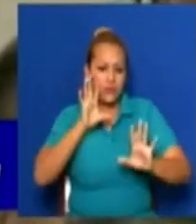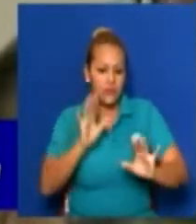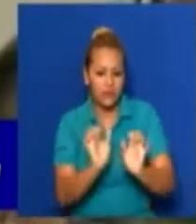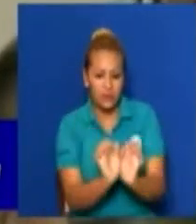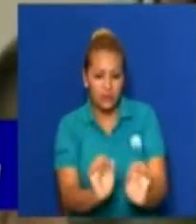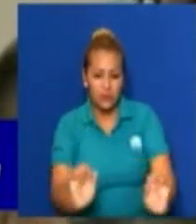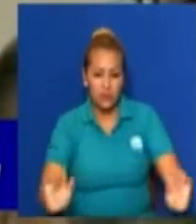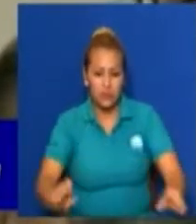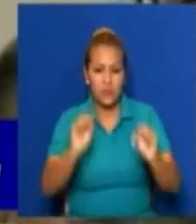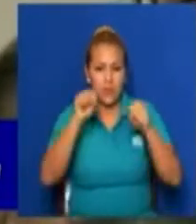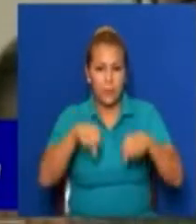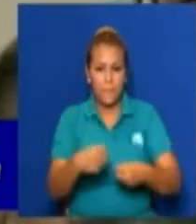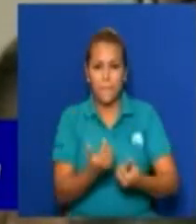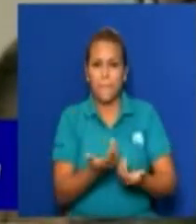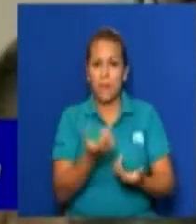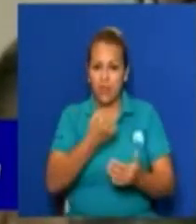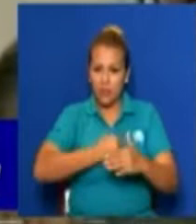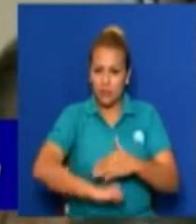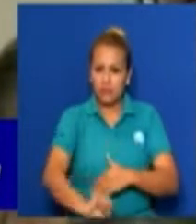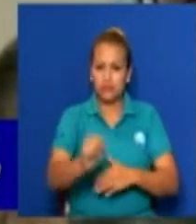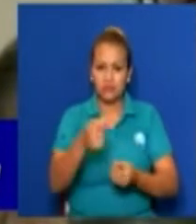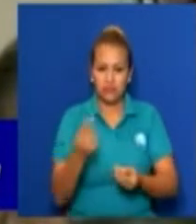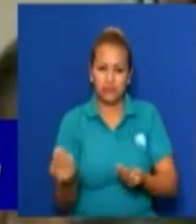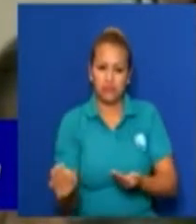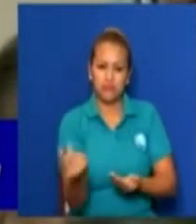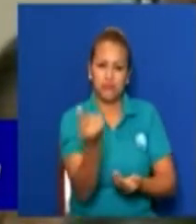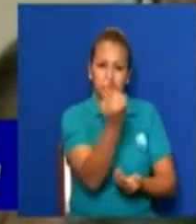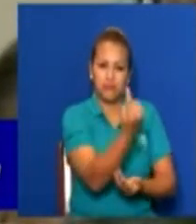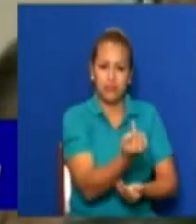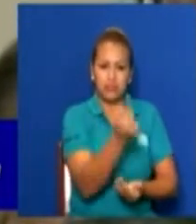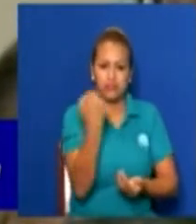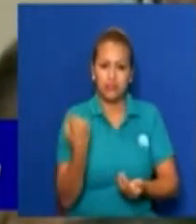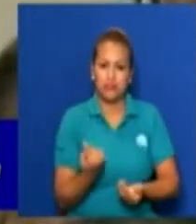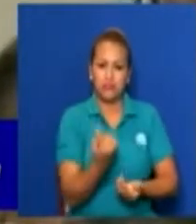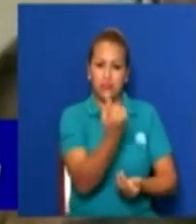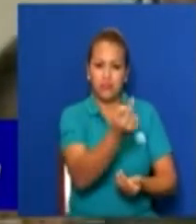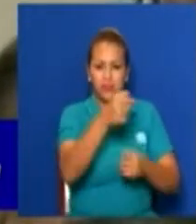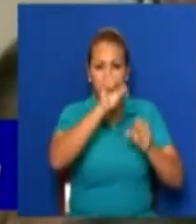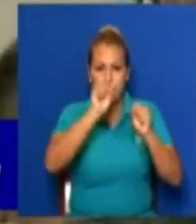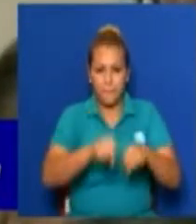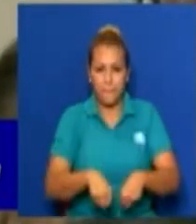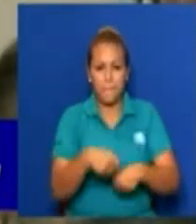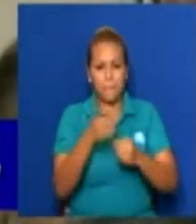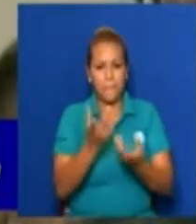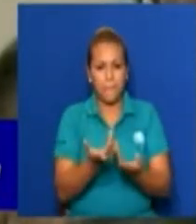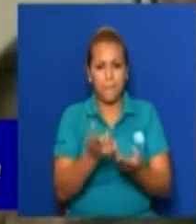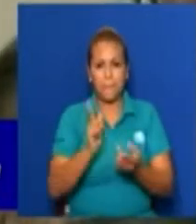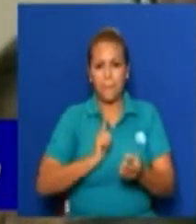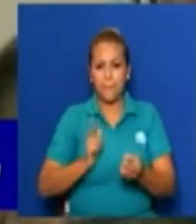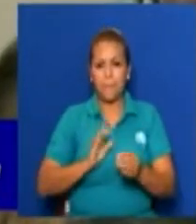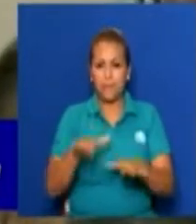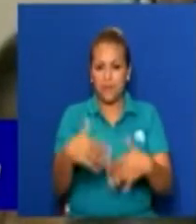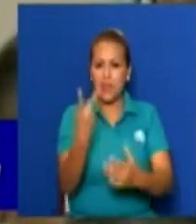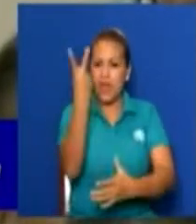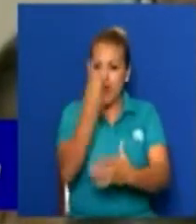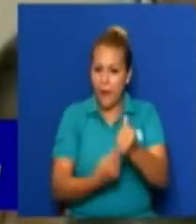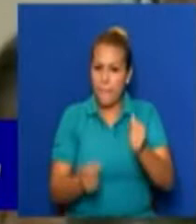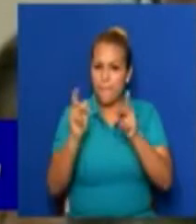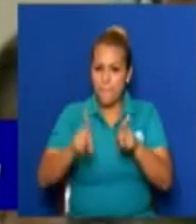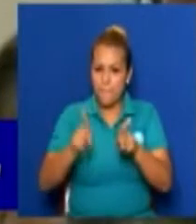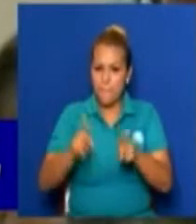ellos puedan llevar a sus hijos también, y esa es una forma de que la carga sea para ambos.